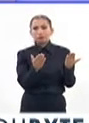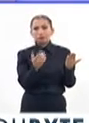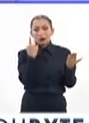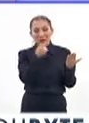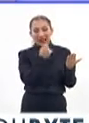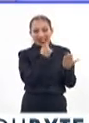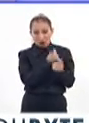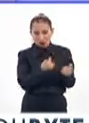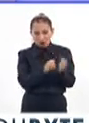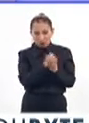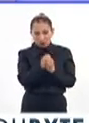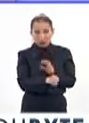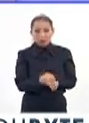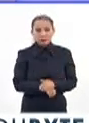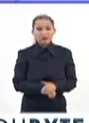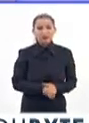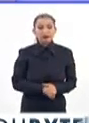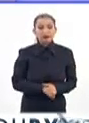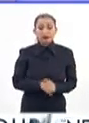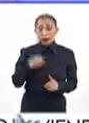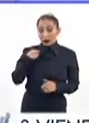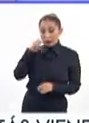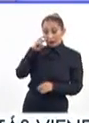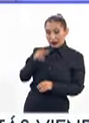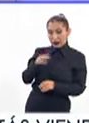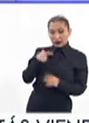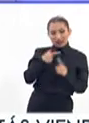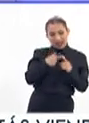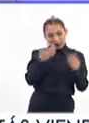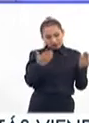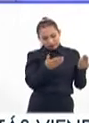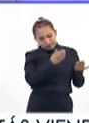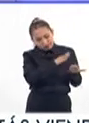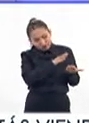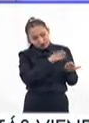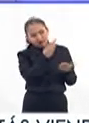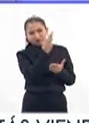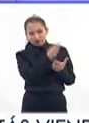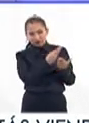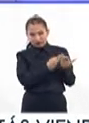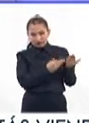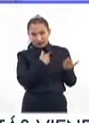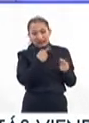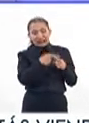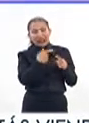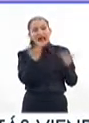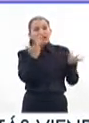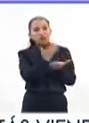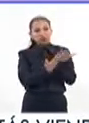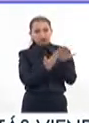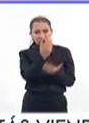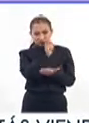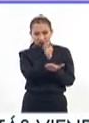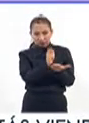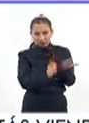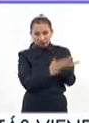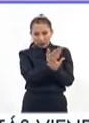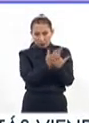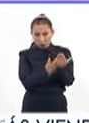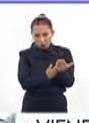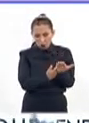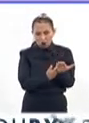libros para niños, por ejemplo, ¿no? Y ve quién hace los